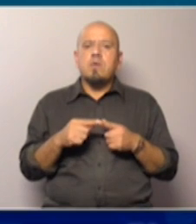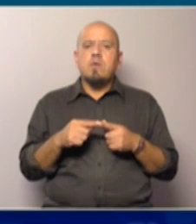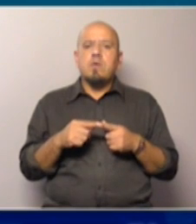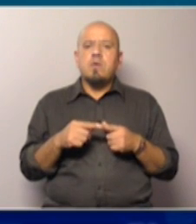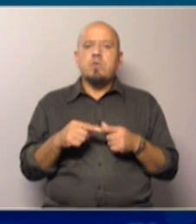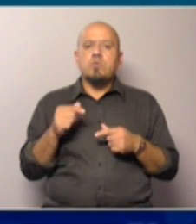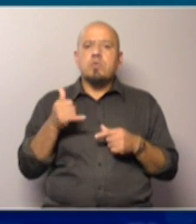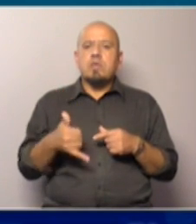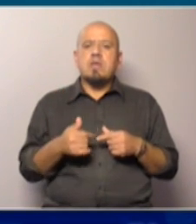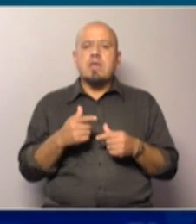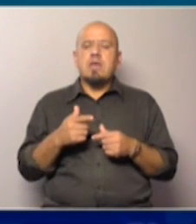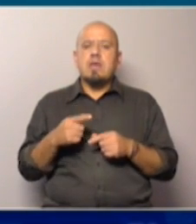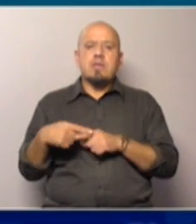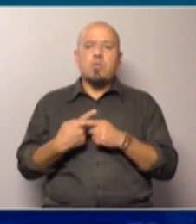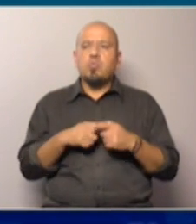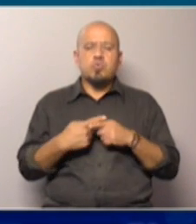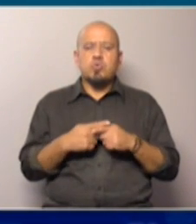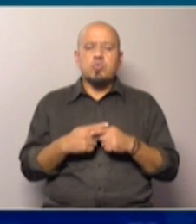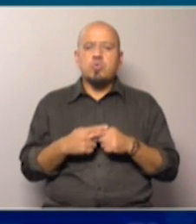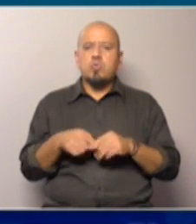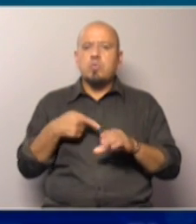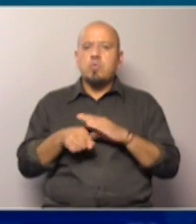a fondo. No tenemos aquí,